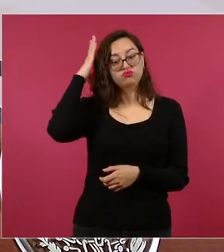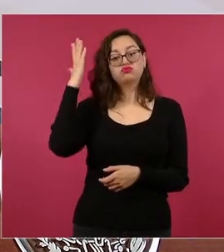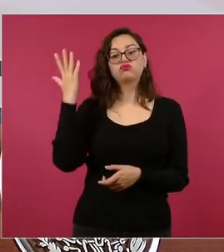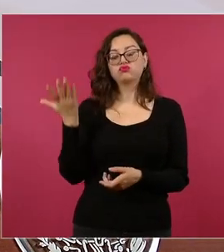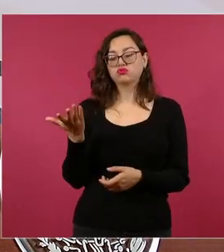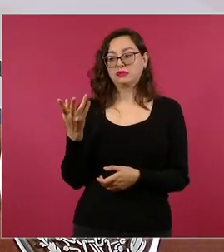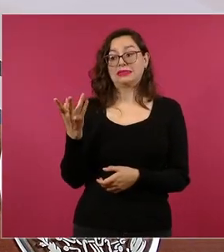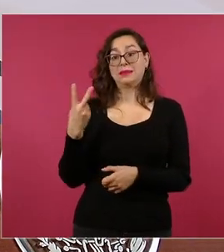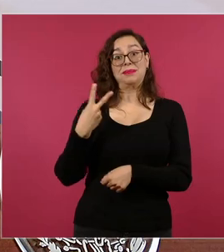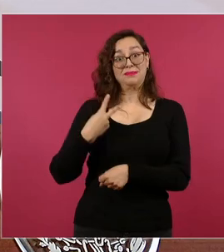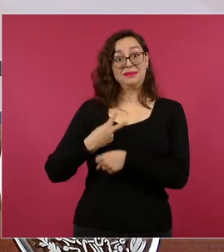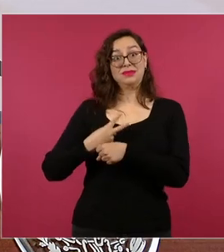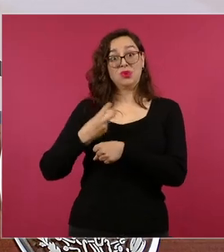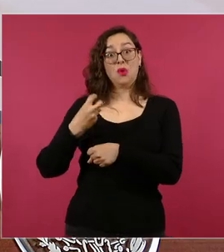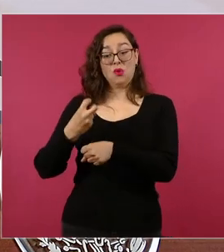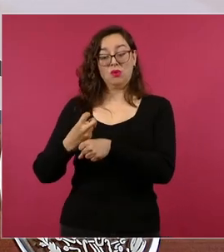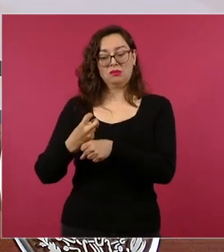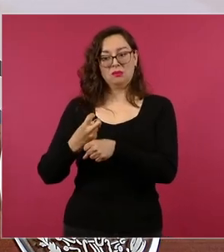Corbyn,